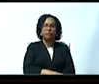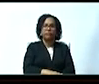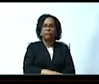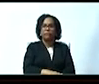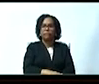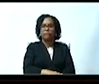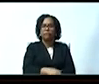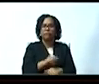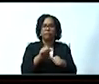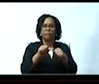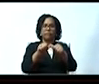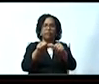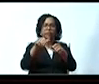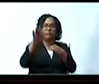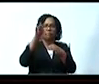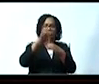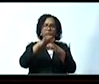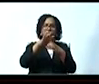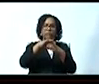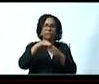Estamos votando, sí o no.